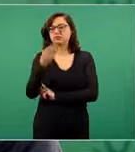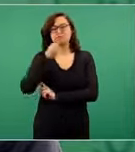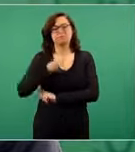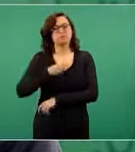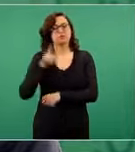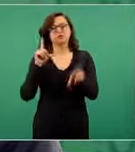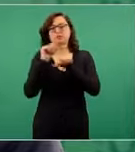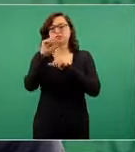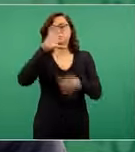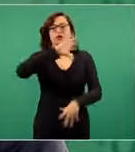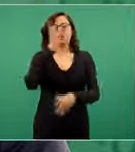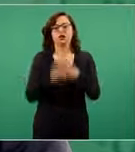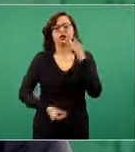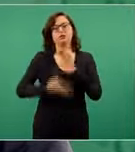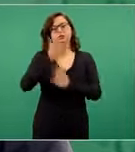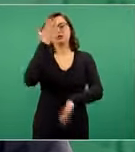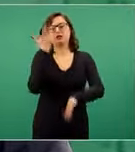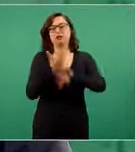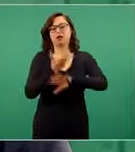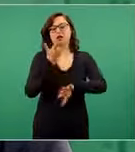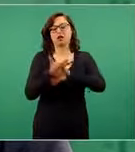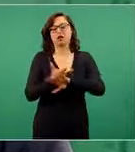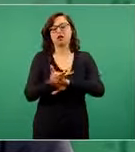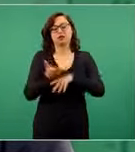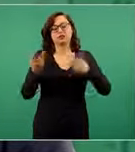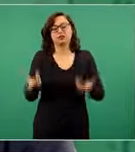asesinaban a los periodistas. Era la ley fuga.